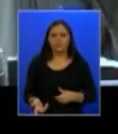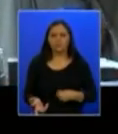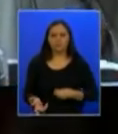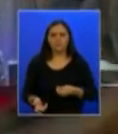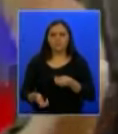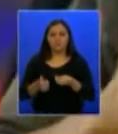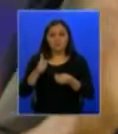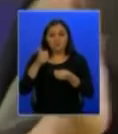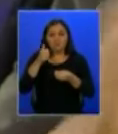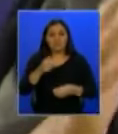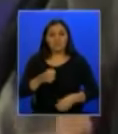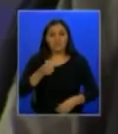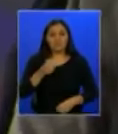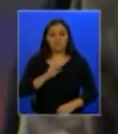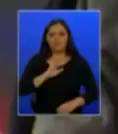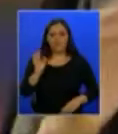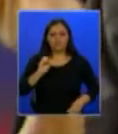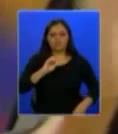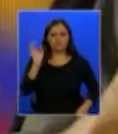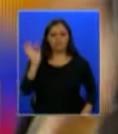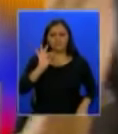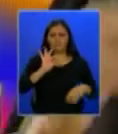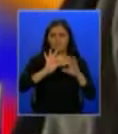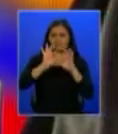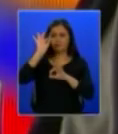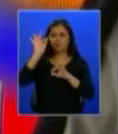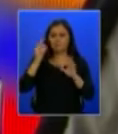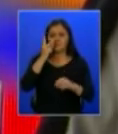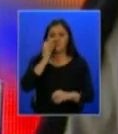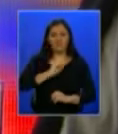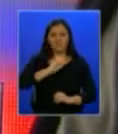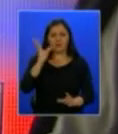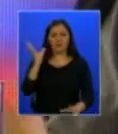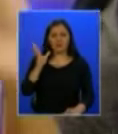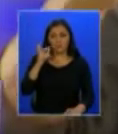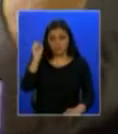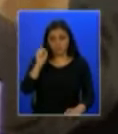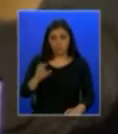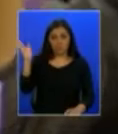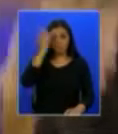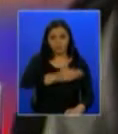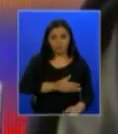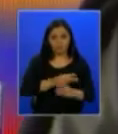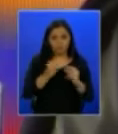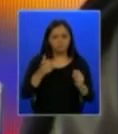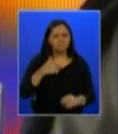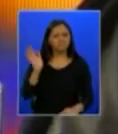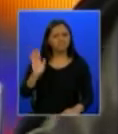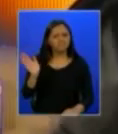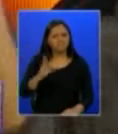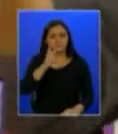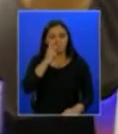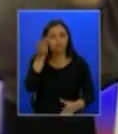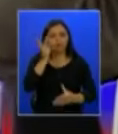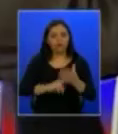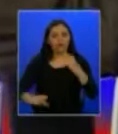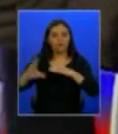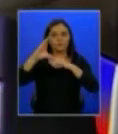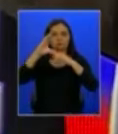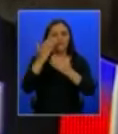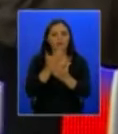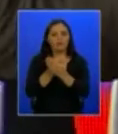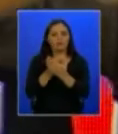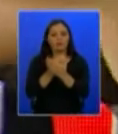Claros indicadores, contundentes, no podrán tapar el sol con un dedo. La economía más que se ha duplicado. Hemos reducido